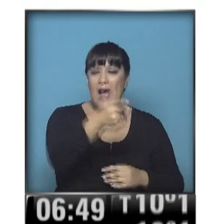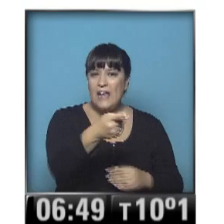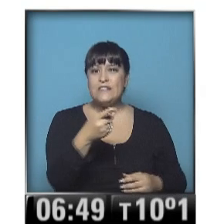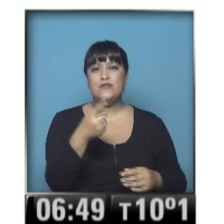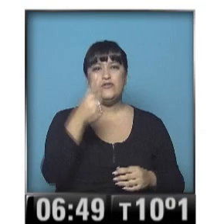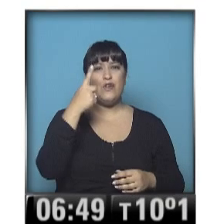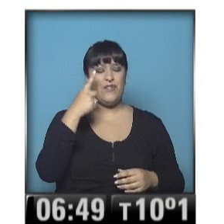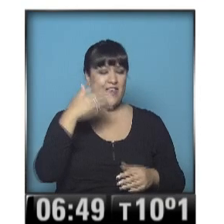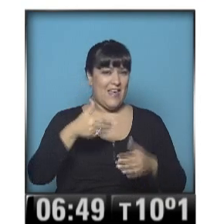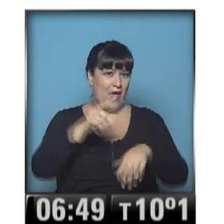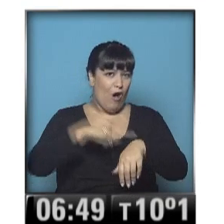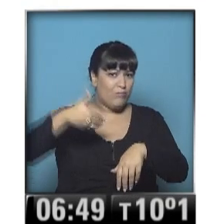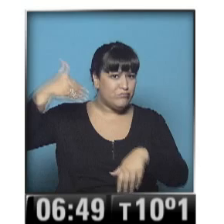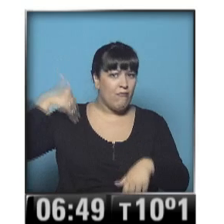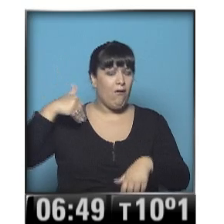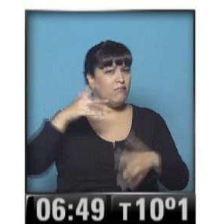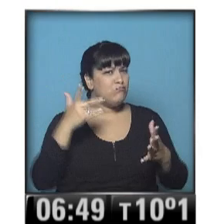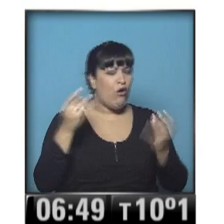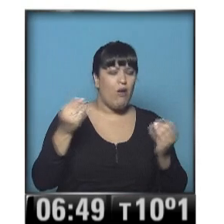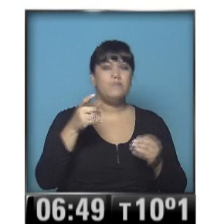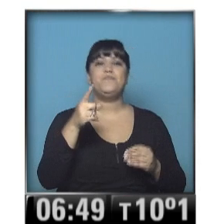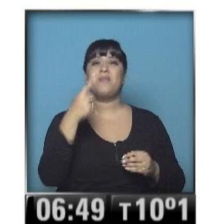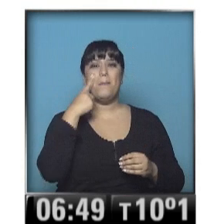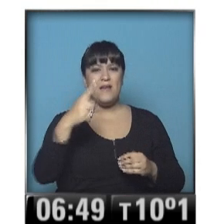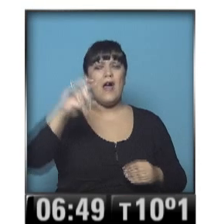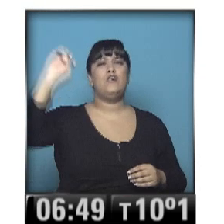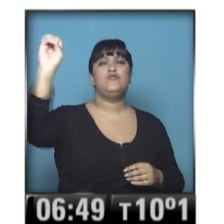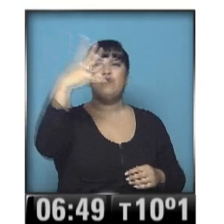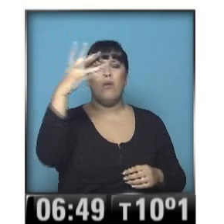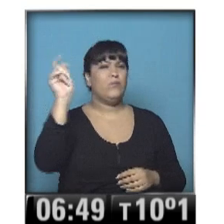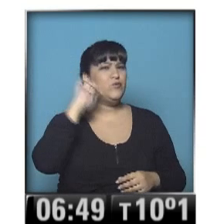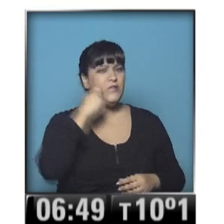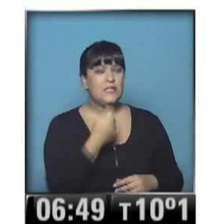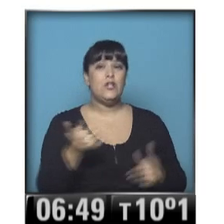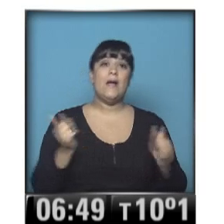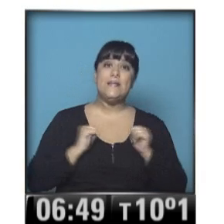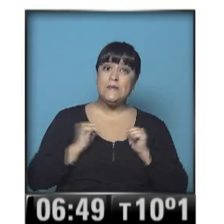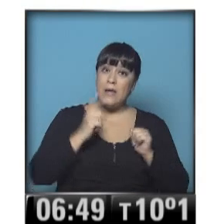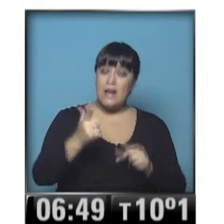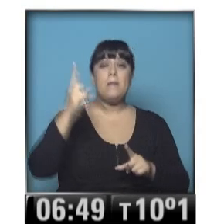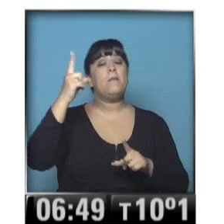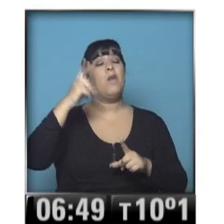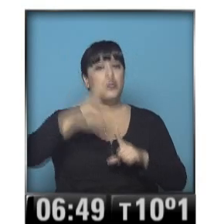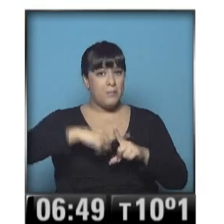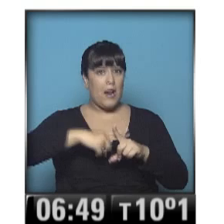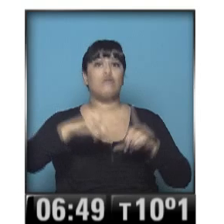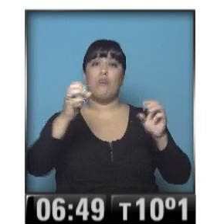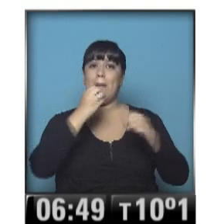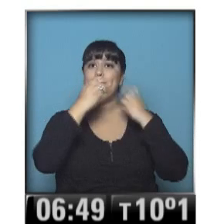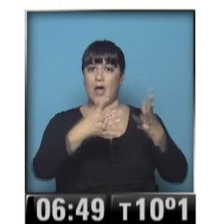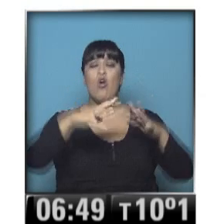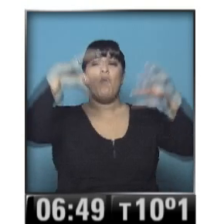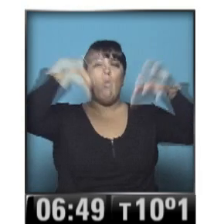últimas horas? ¡Qué lindo! ¡Sí! Porque, mira, el sol, qué lindo, ¿no? Bueno, esperemos que ayude la temperatura a secar todas